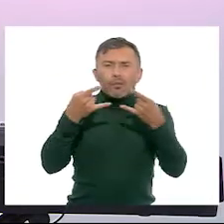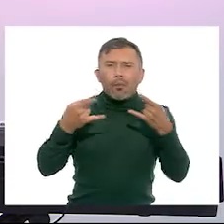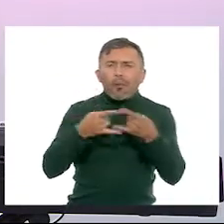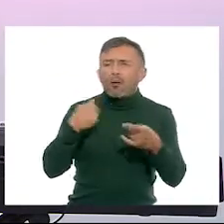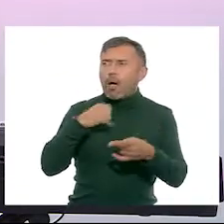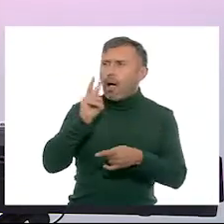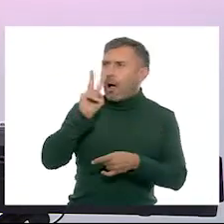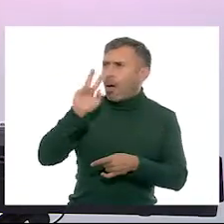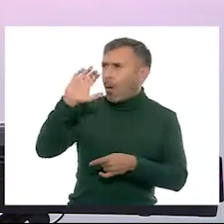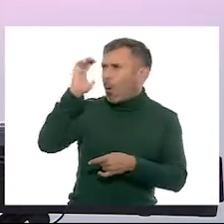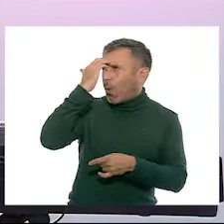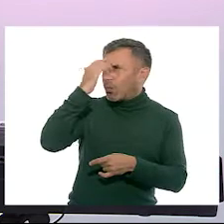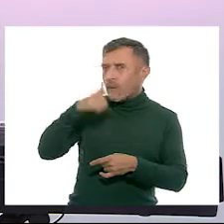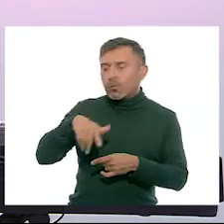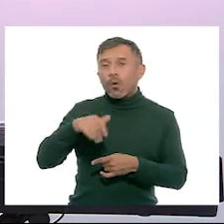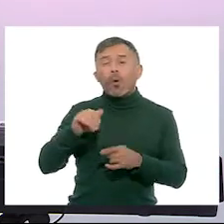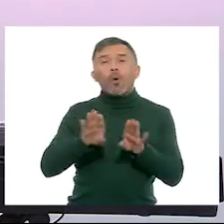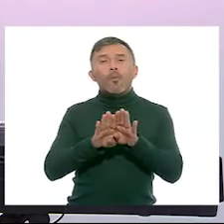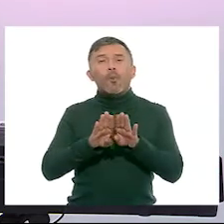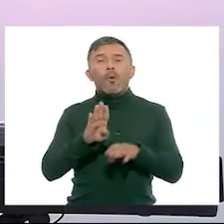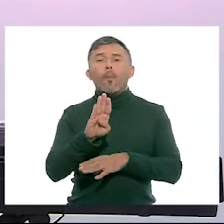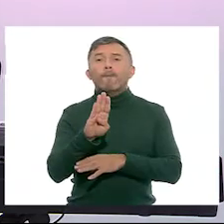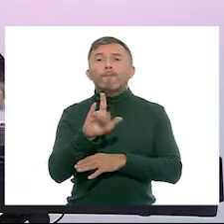experiencias con la escala blues.